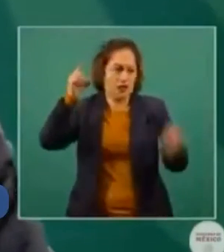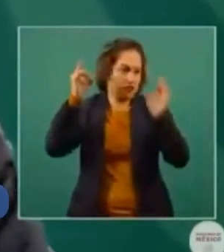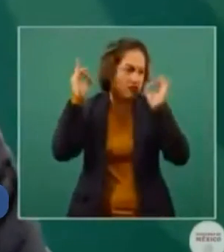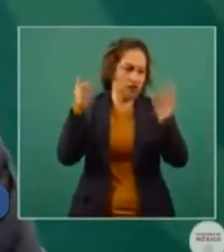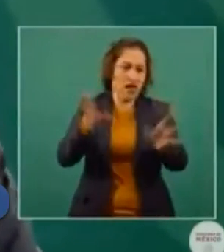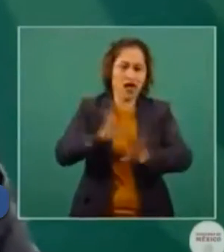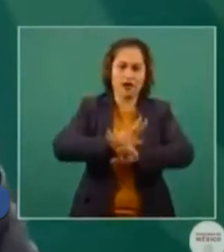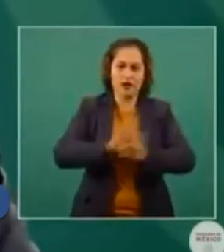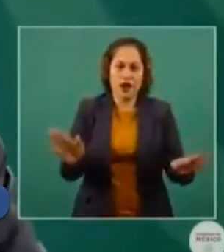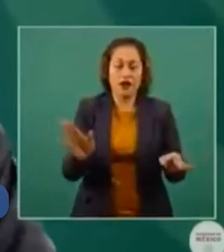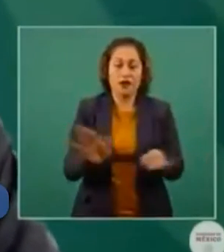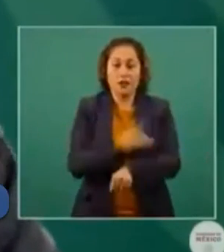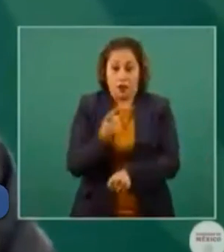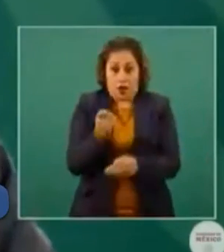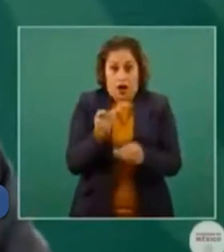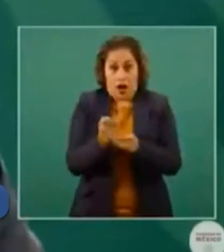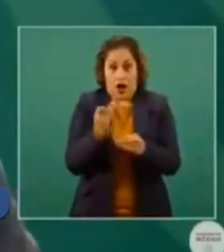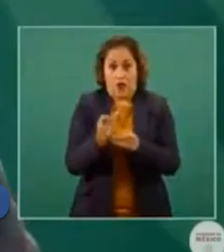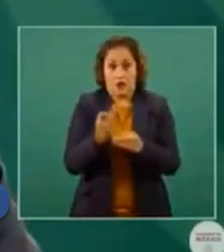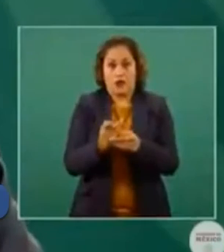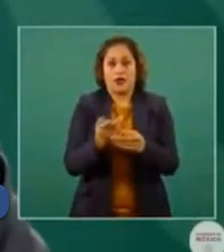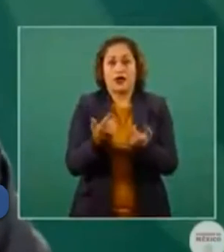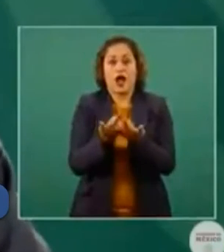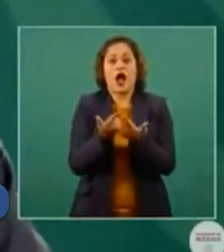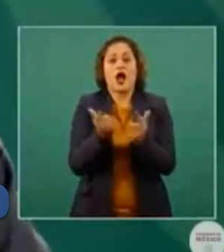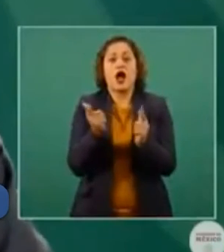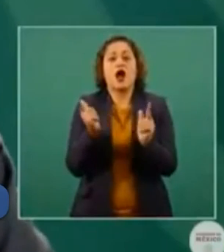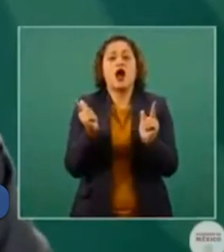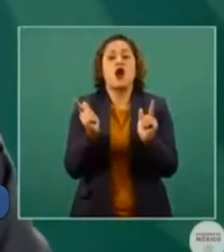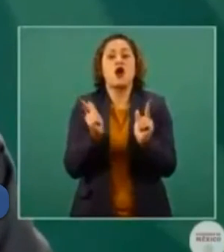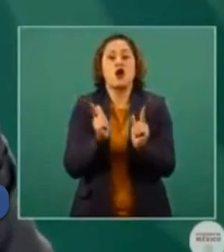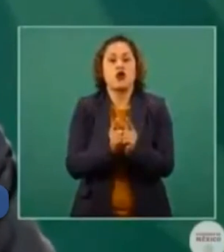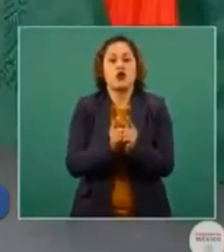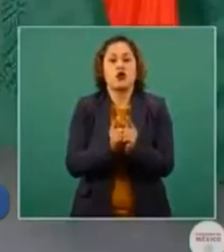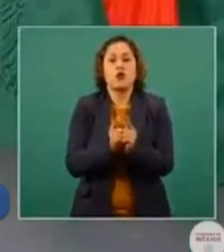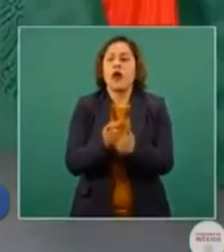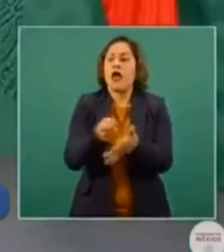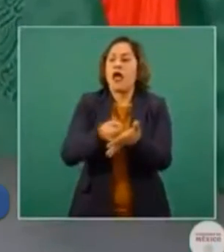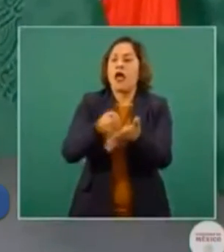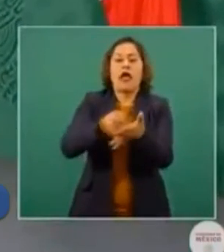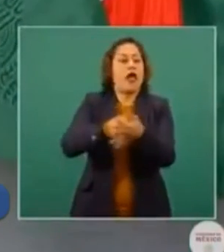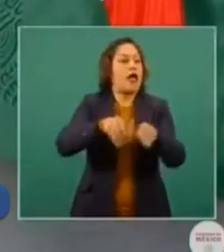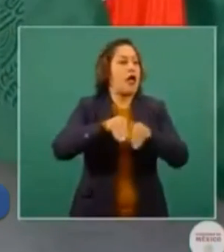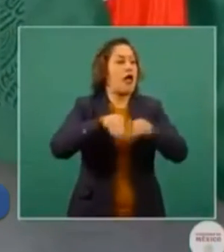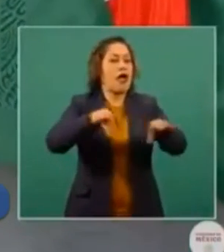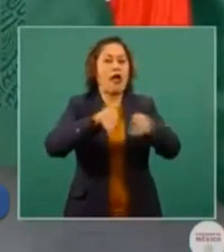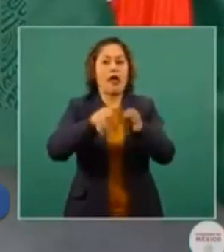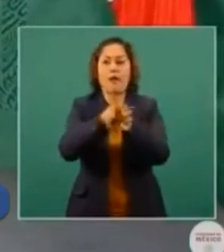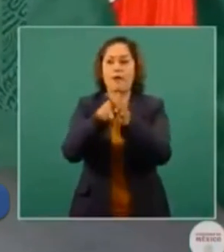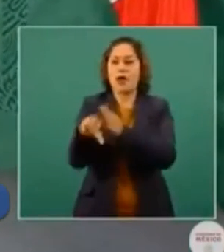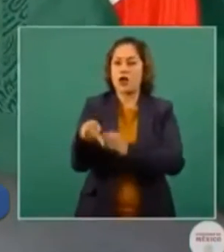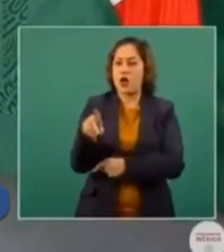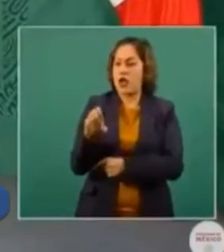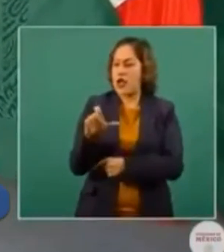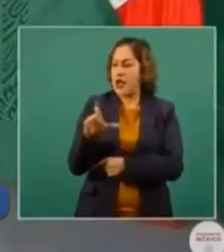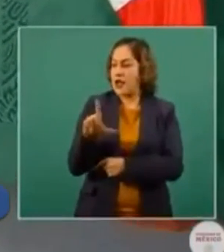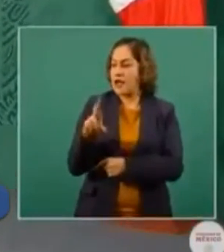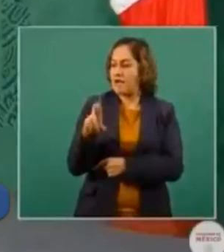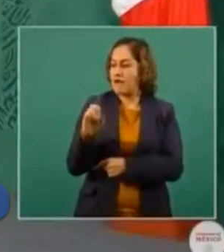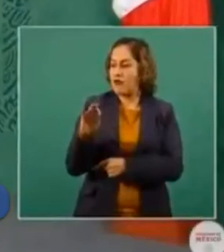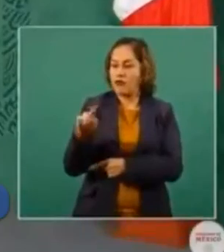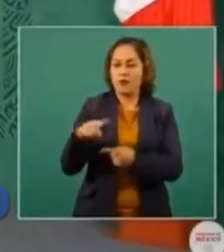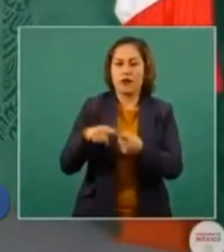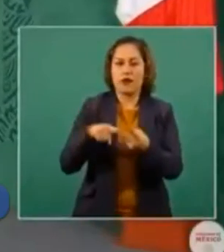van a hacer una campaña en los medios, que el Reforma, que el Universal, que